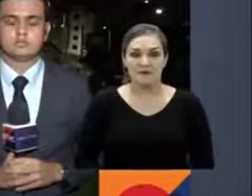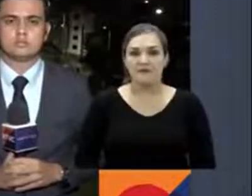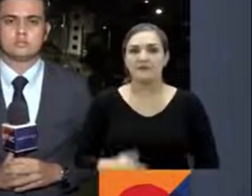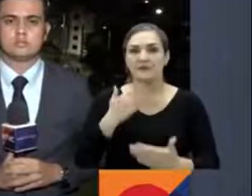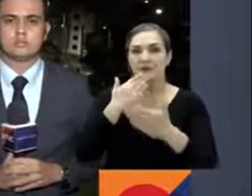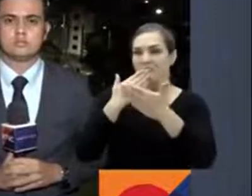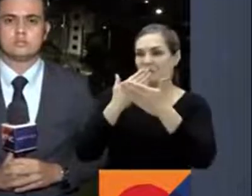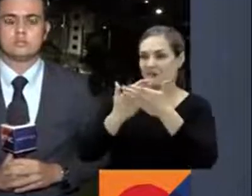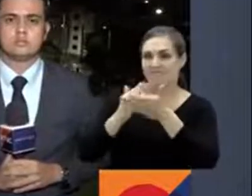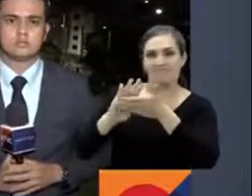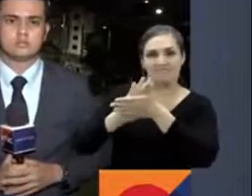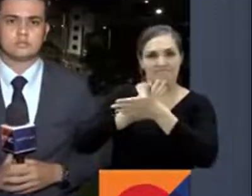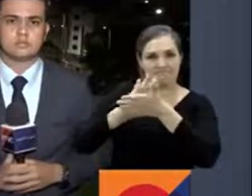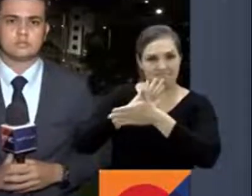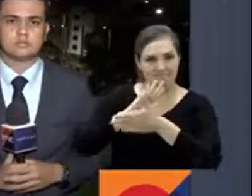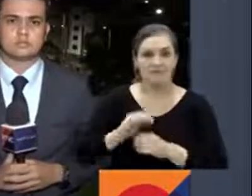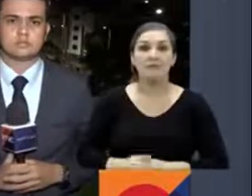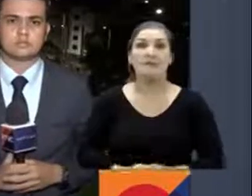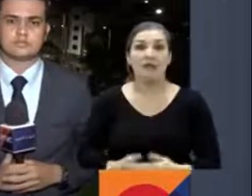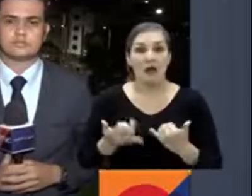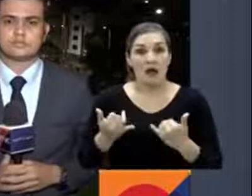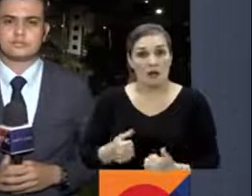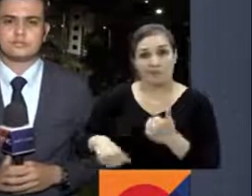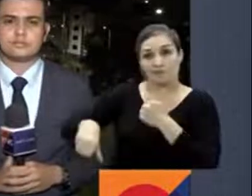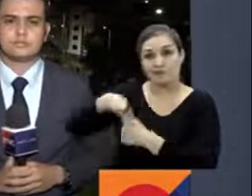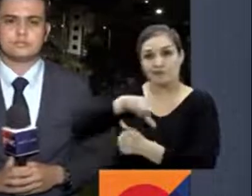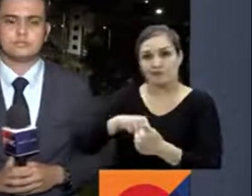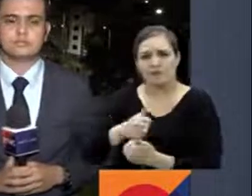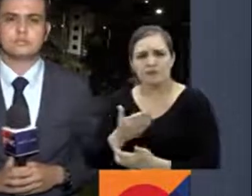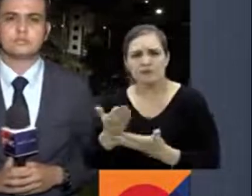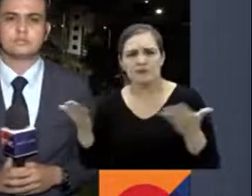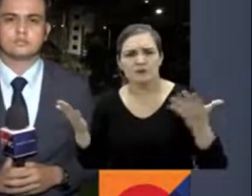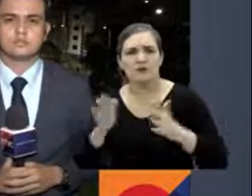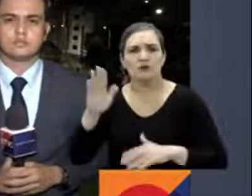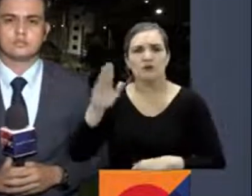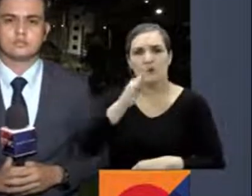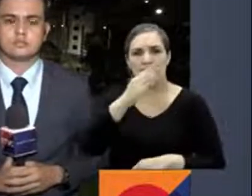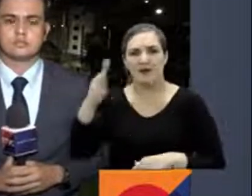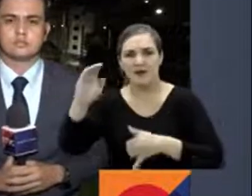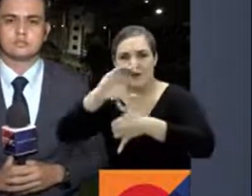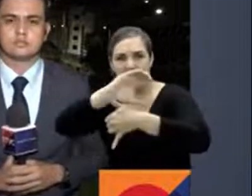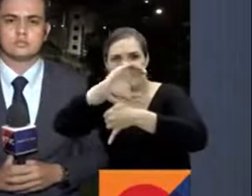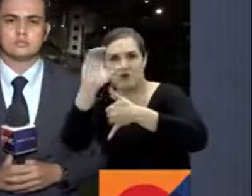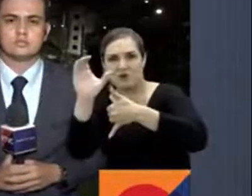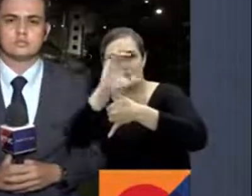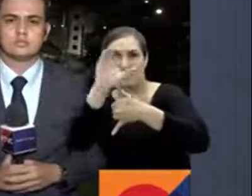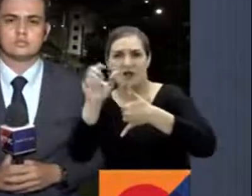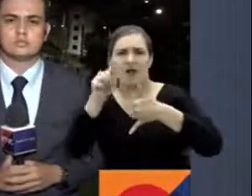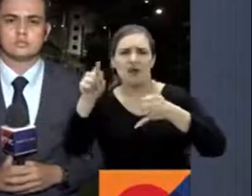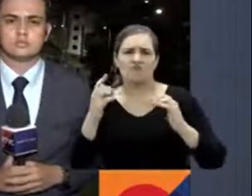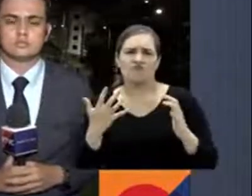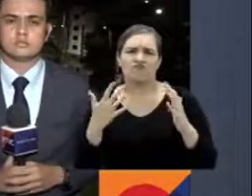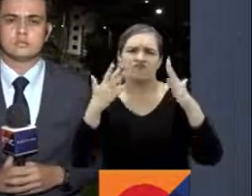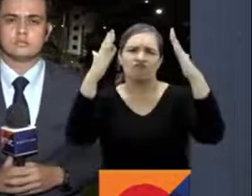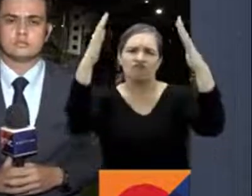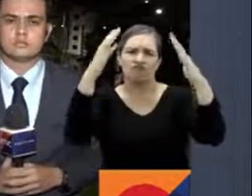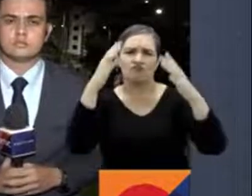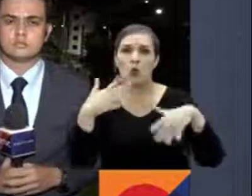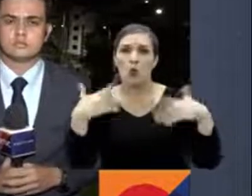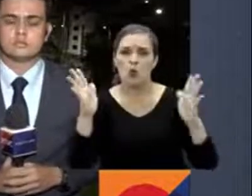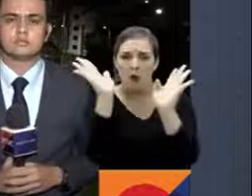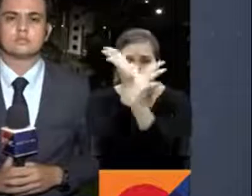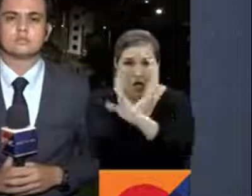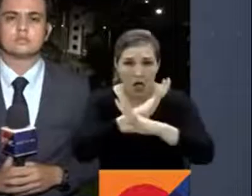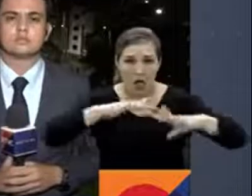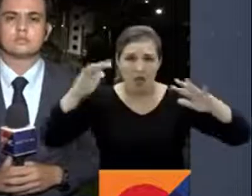Muchísimas gracias, Pablo, por la información. Y ahora vamos a revisar cómo está la costa Caribe, que se unió al triunfo de Gustavo Petro hasta altas horas